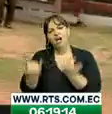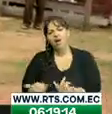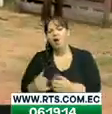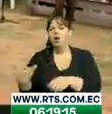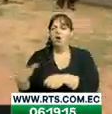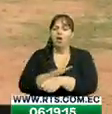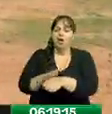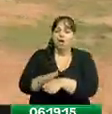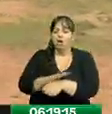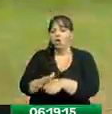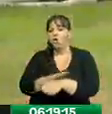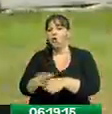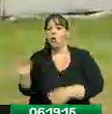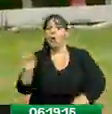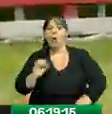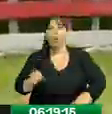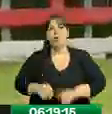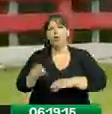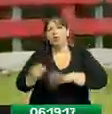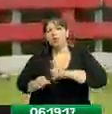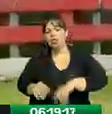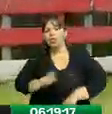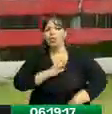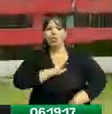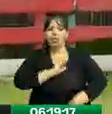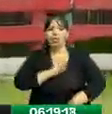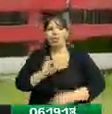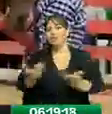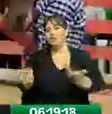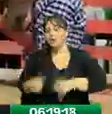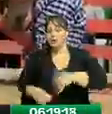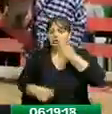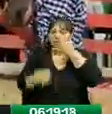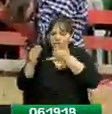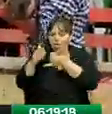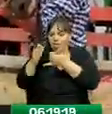resiste a desaparecer. Desde Santo Domingo de los Sáchilas, informó Gisela Moreira Lor.